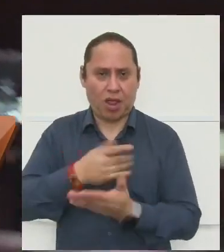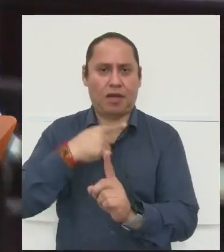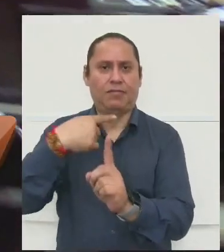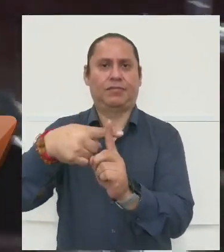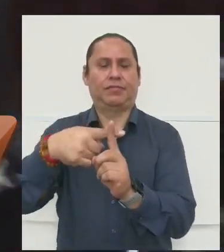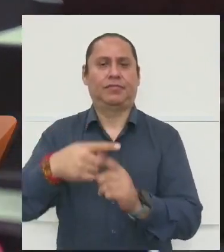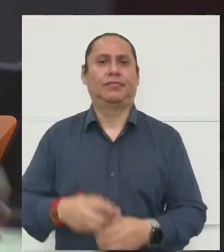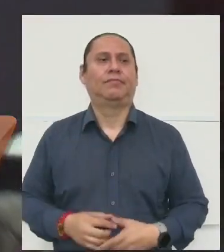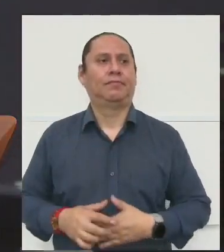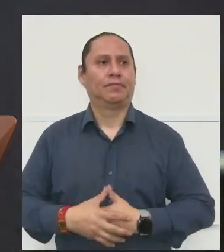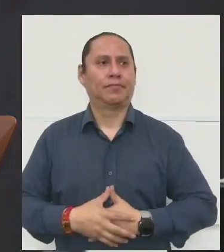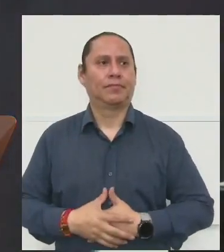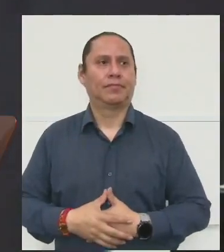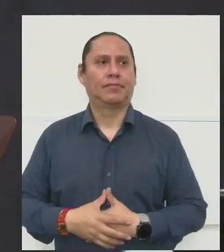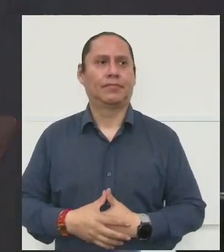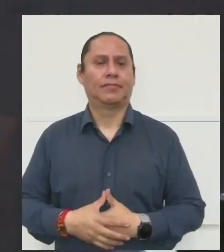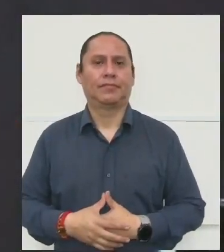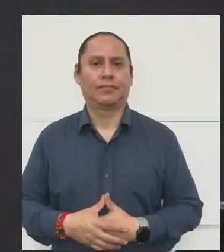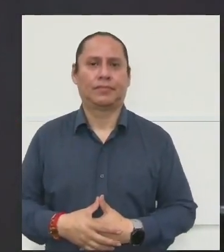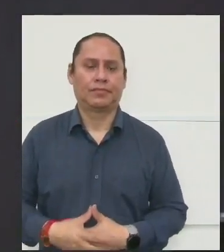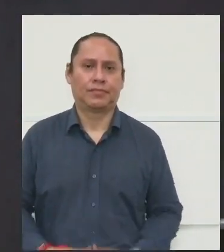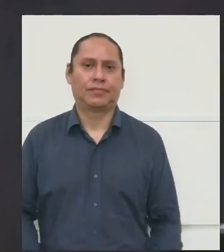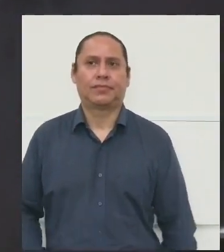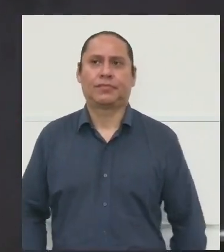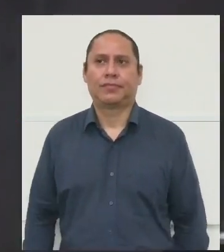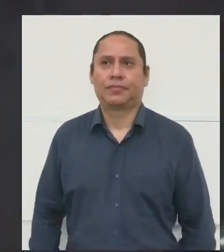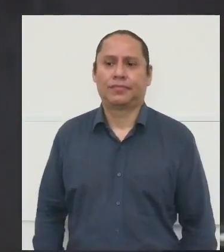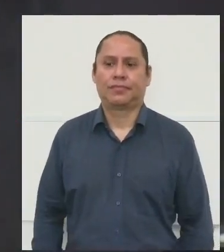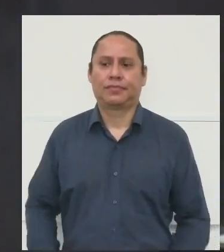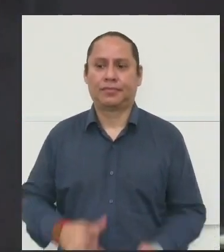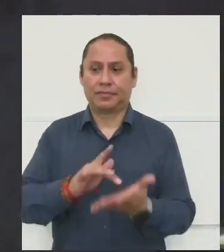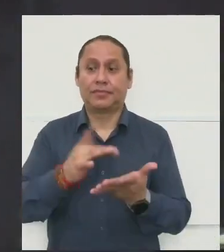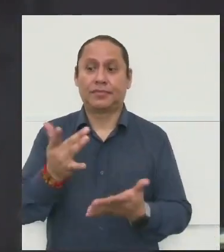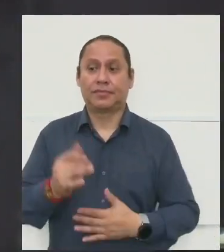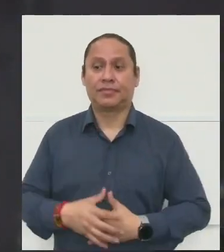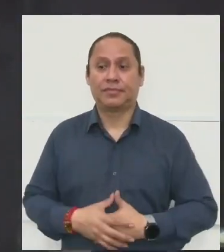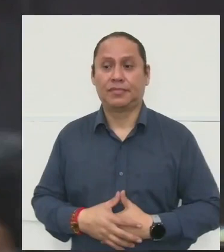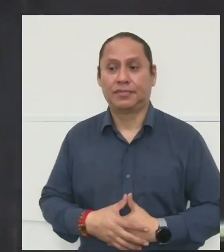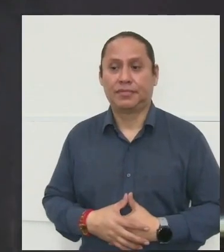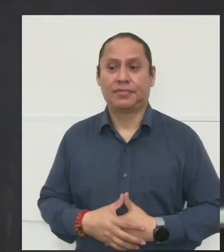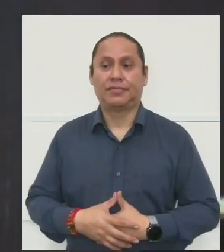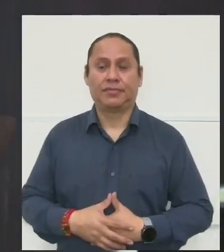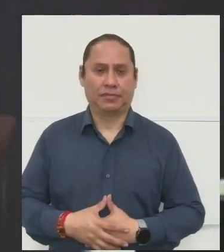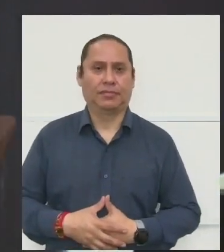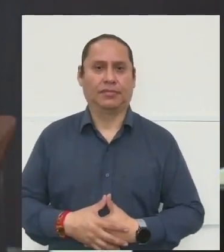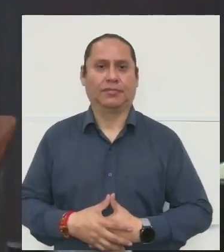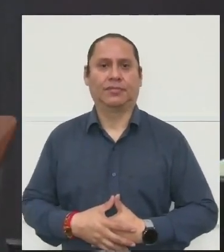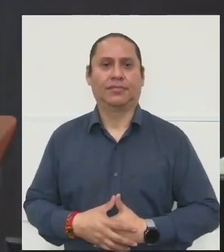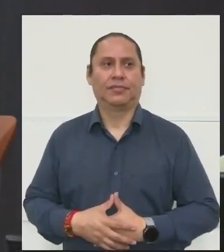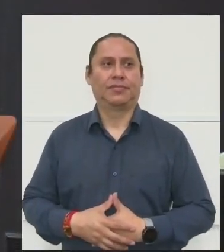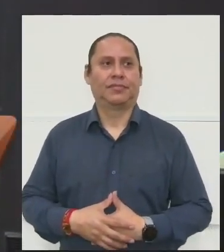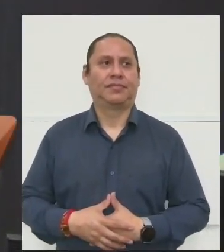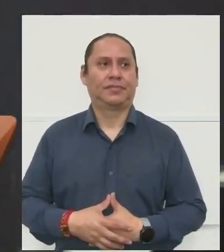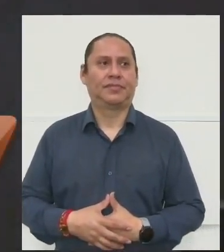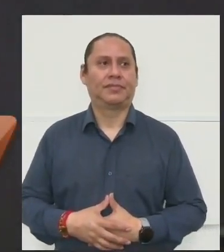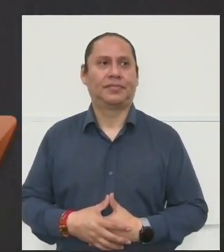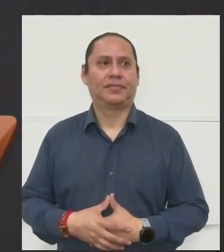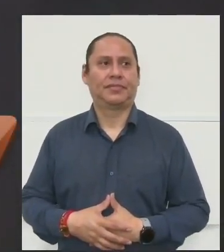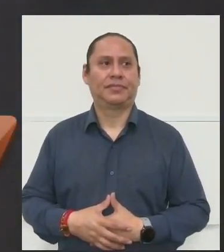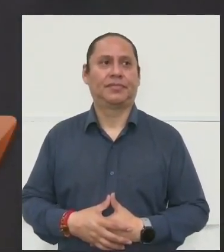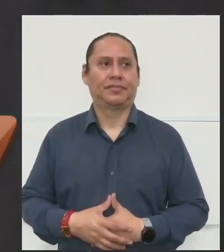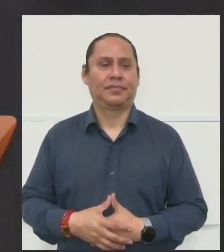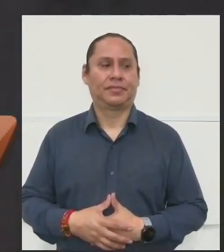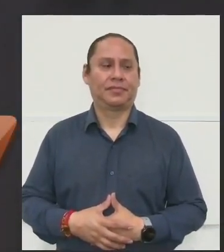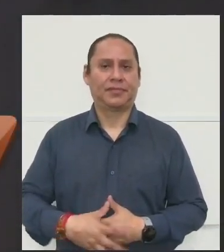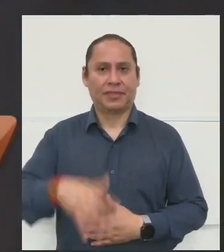se discute Gracias diputada presidenta ichas patian tapil